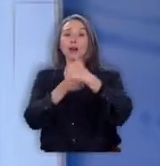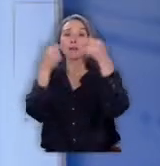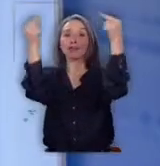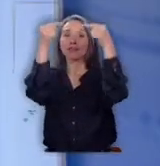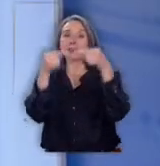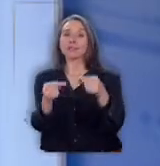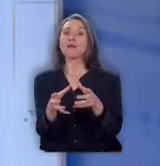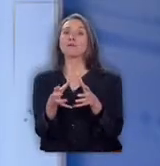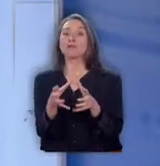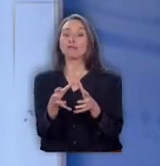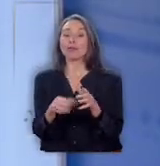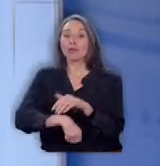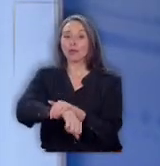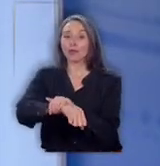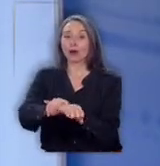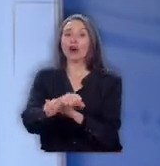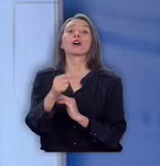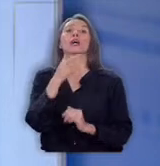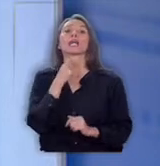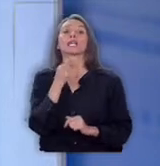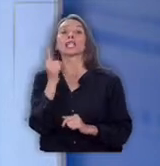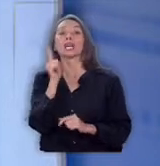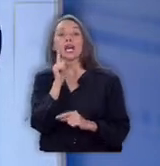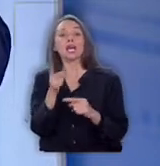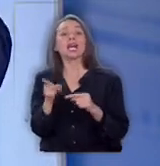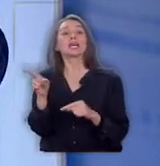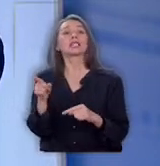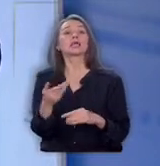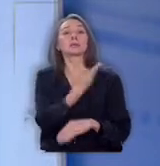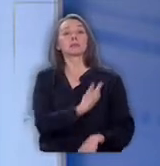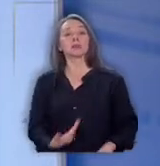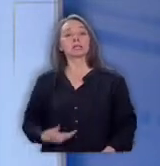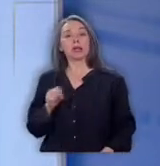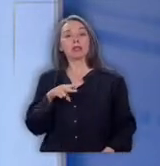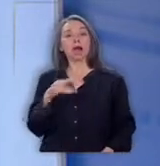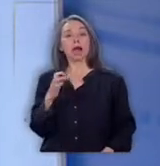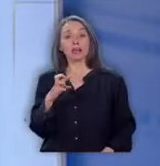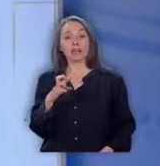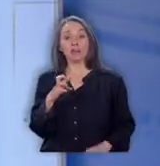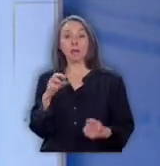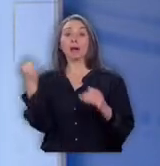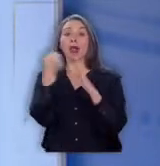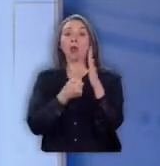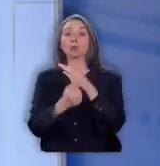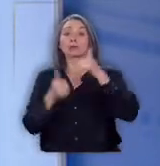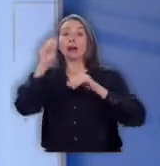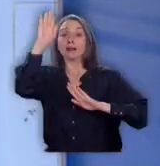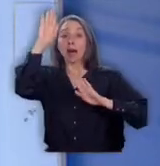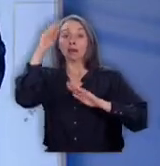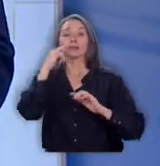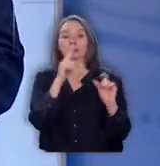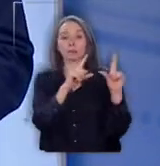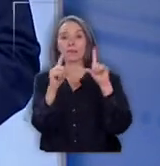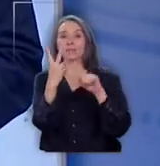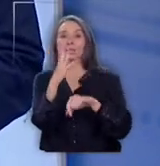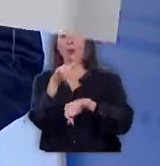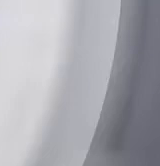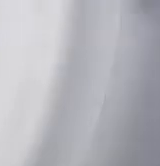además la lucha por el sillón de quilín está al rojo eso y va a luego en 24 horas